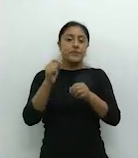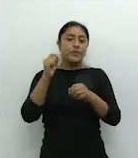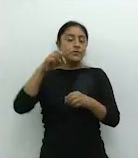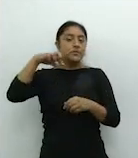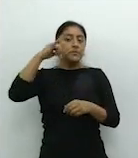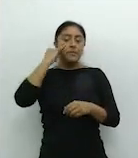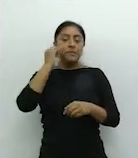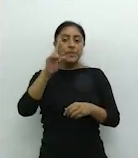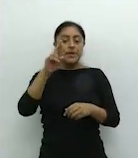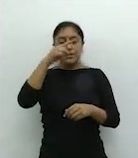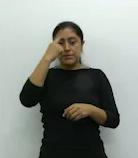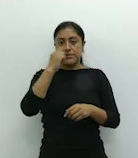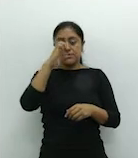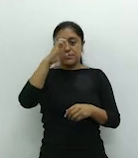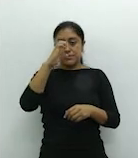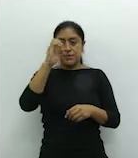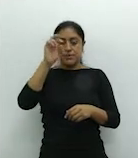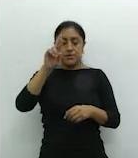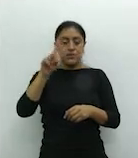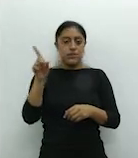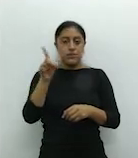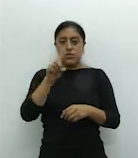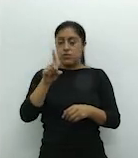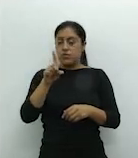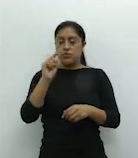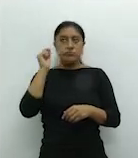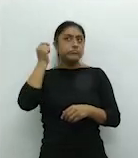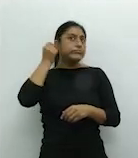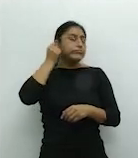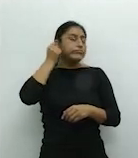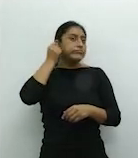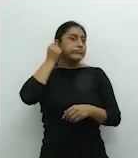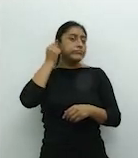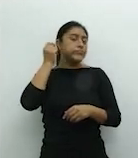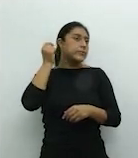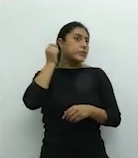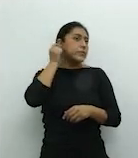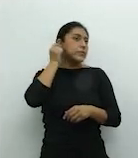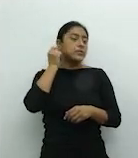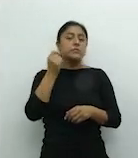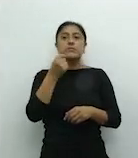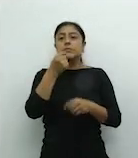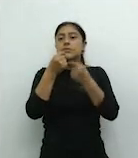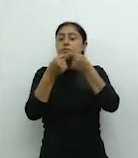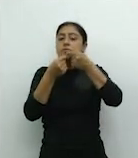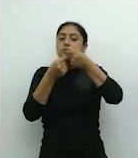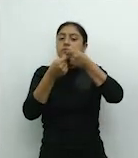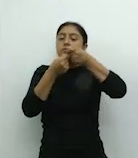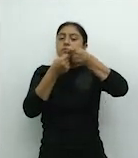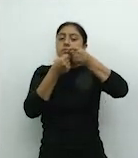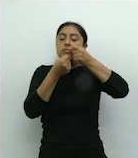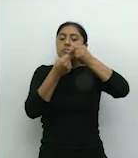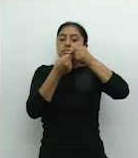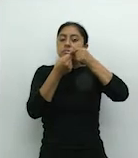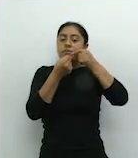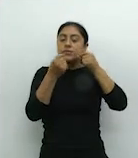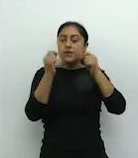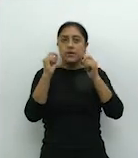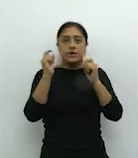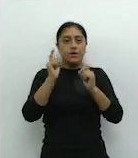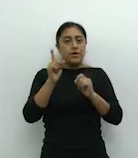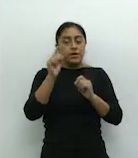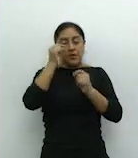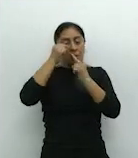recomendable. Tampoco el exceso de maquillaje, debido a que podrían crear un reflejo cuando se tome la fotografía o distorsionar el